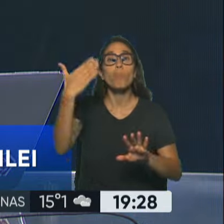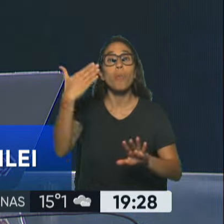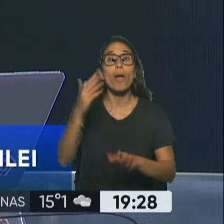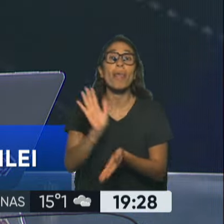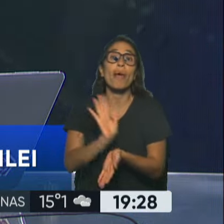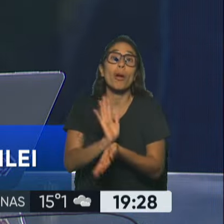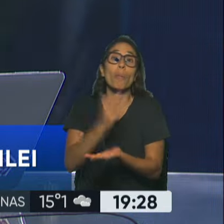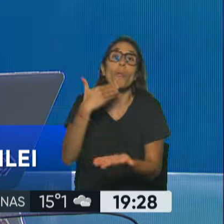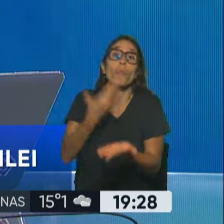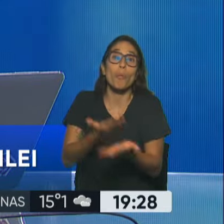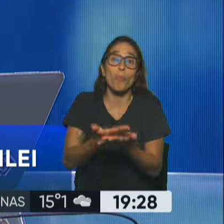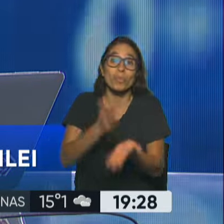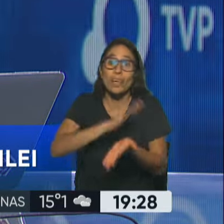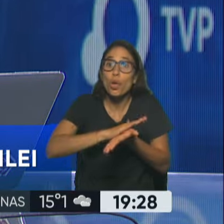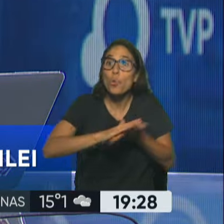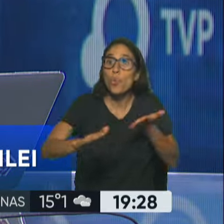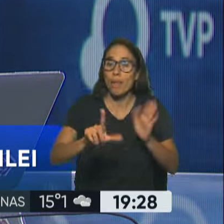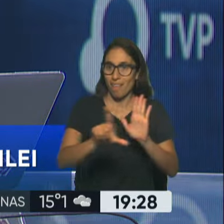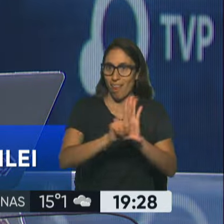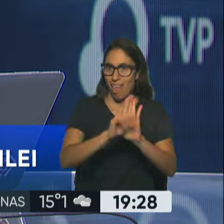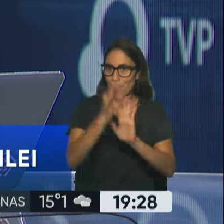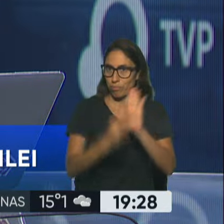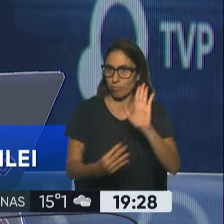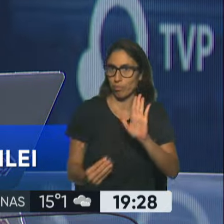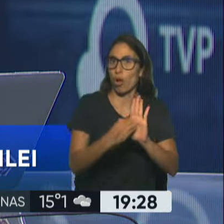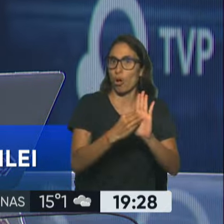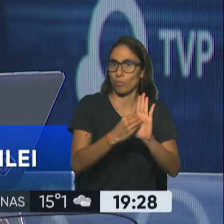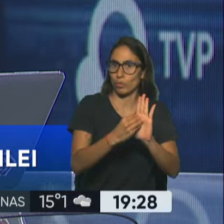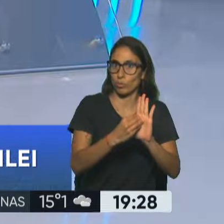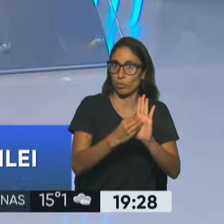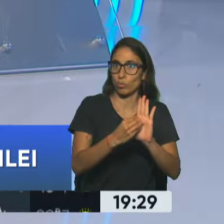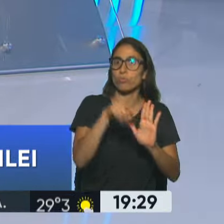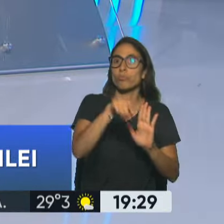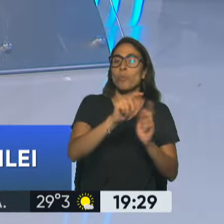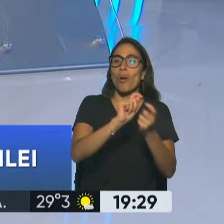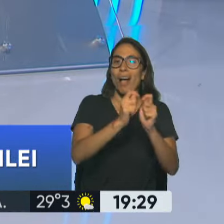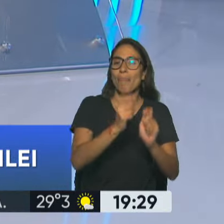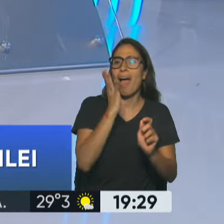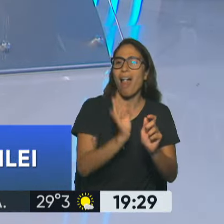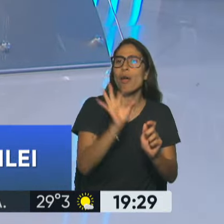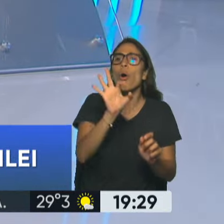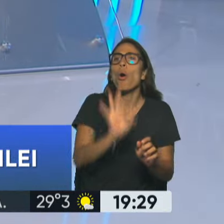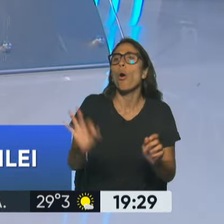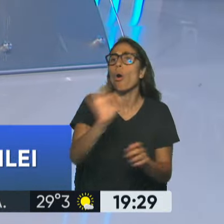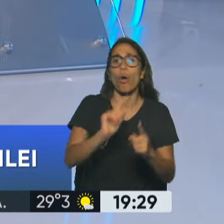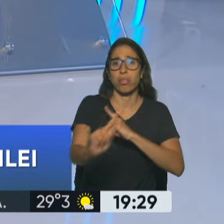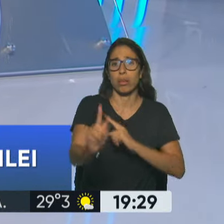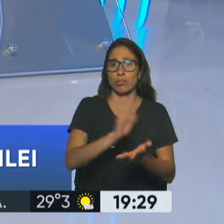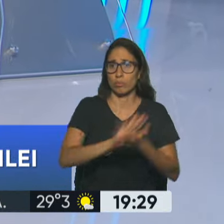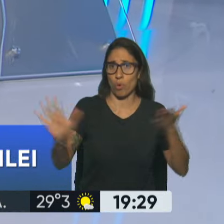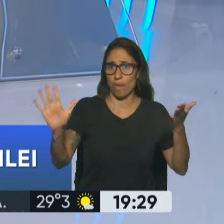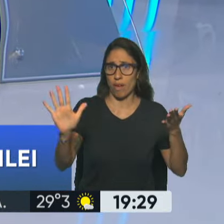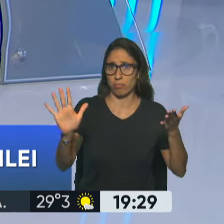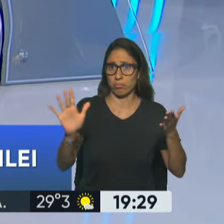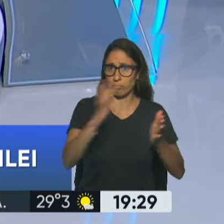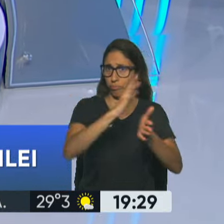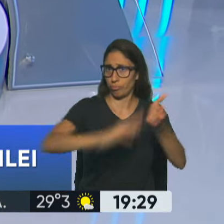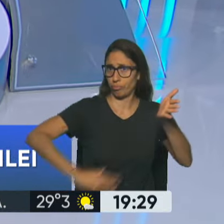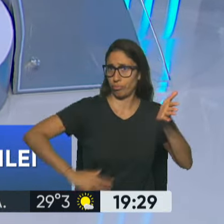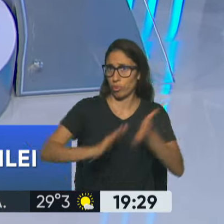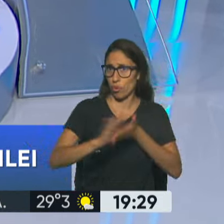dos versiones recargada o distintos capítulos Esa es la versión que yo tengo completando la información con lo que decíamos antes de este de este tweet con